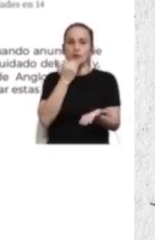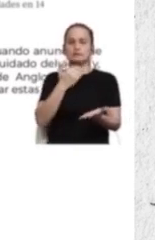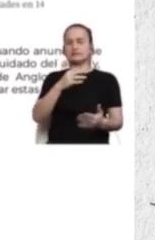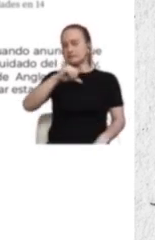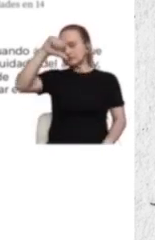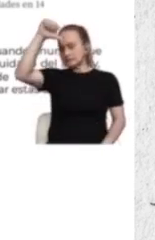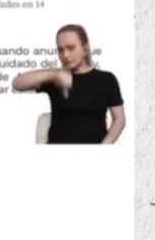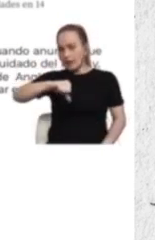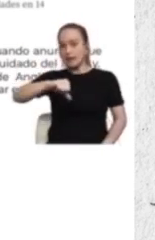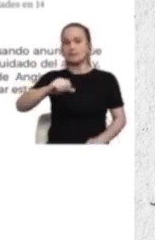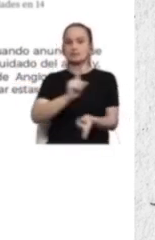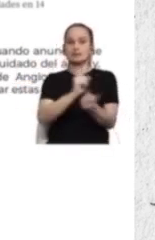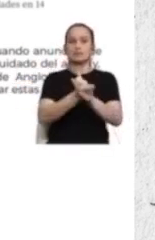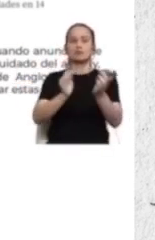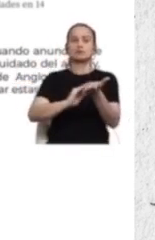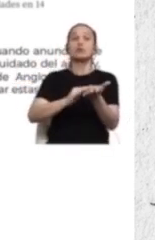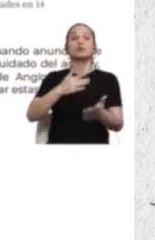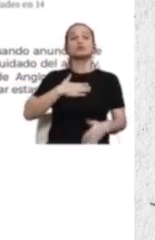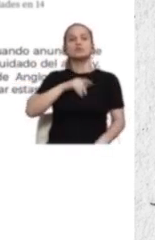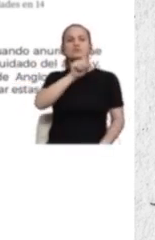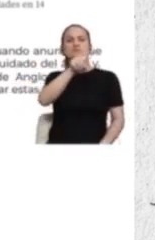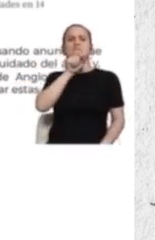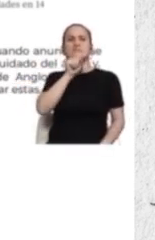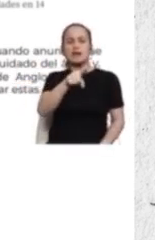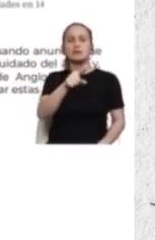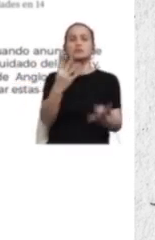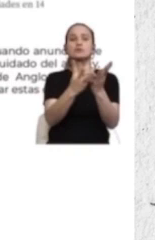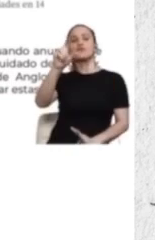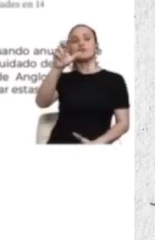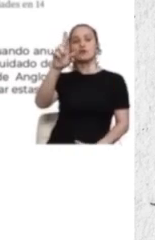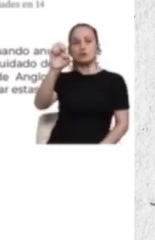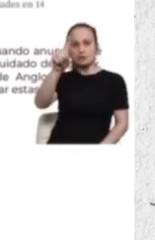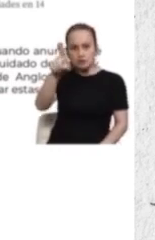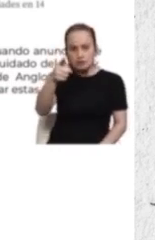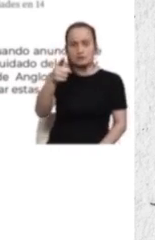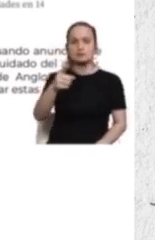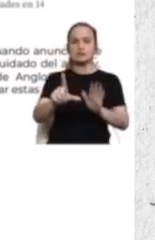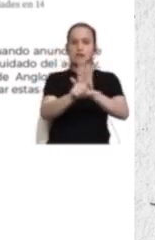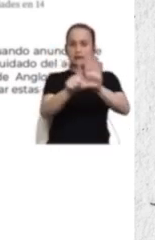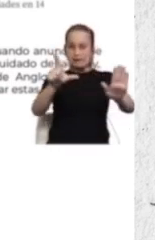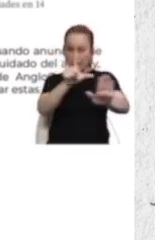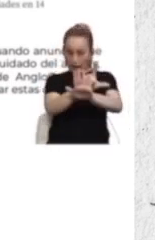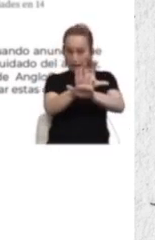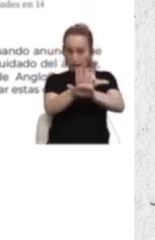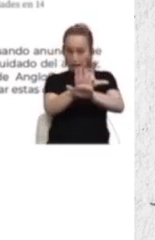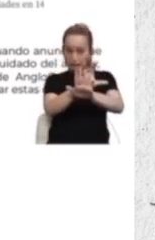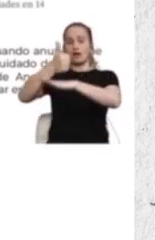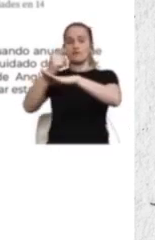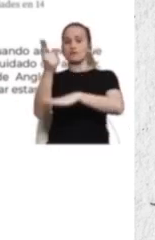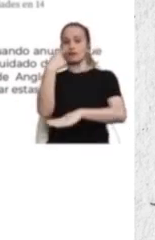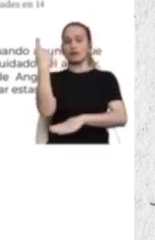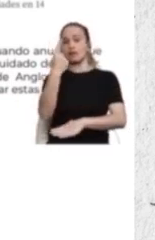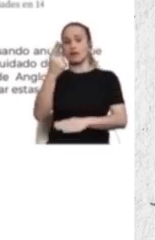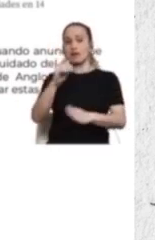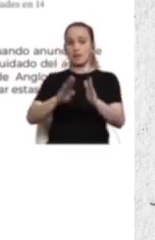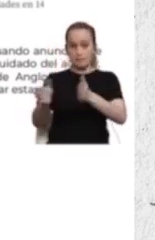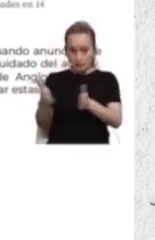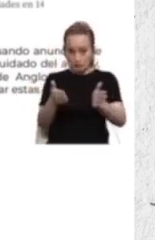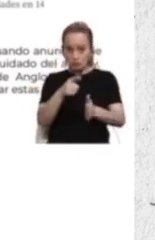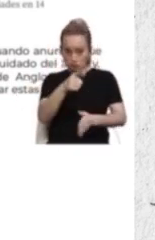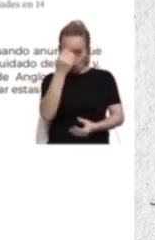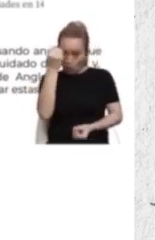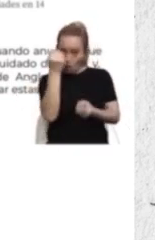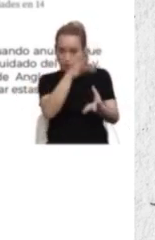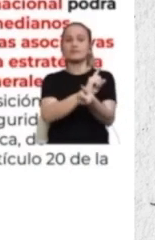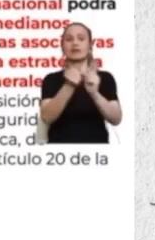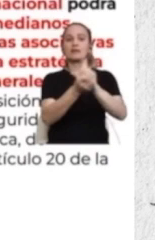embarrada. Pero ojo, pregunto yo, senadores, ¿los ilegales le hacen caso a las resoluciones o no? ¿Le hacen caso o no?